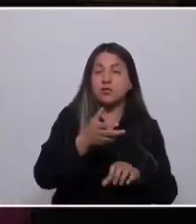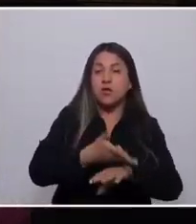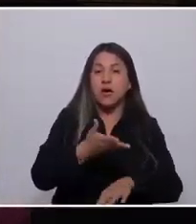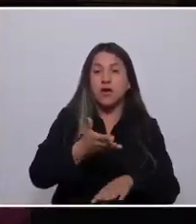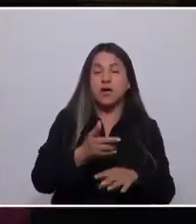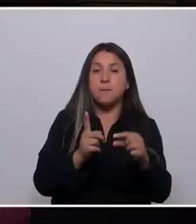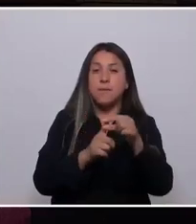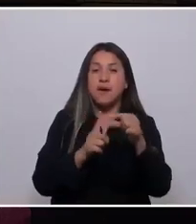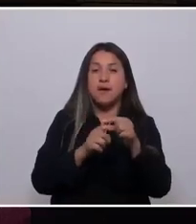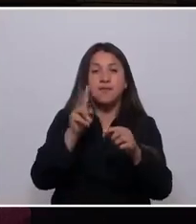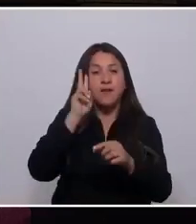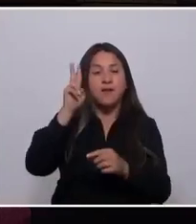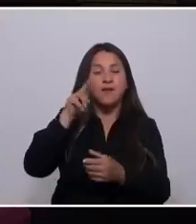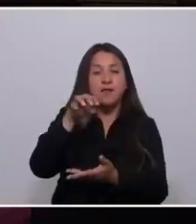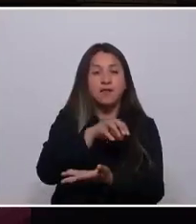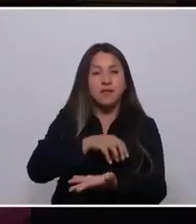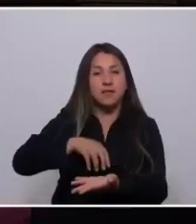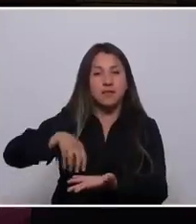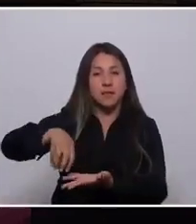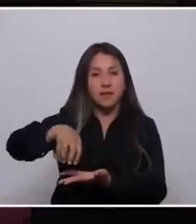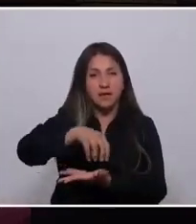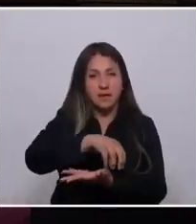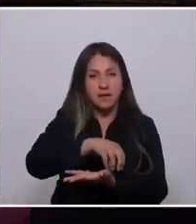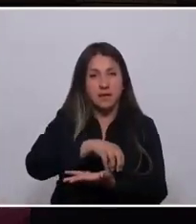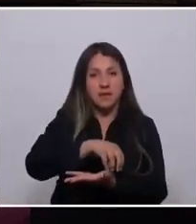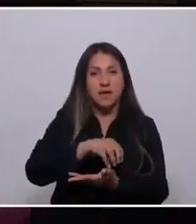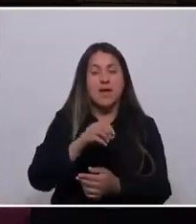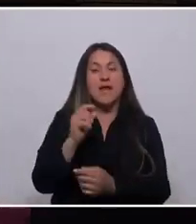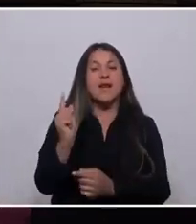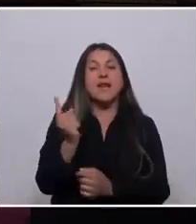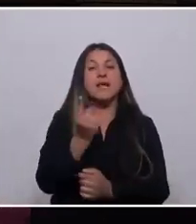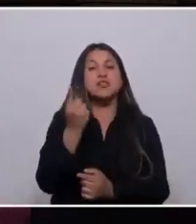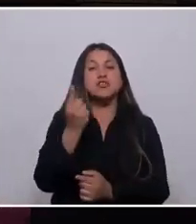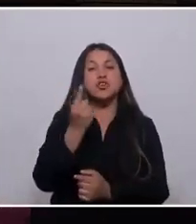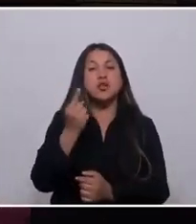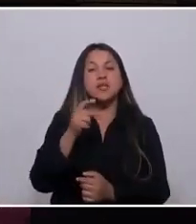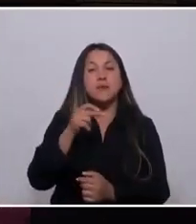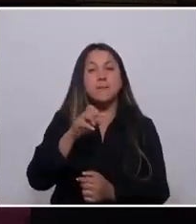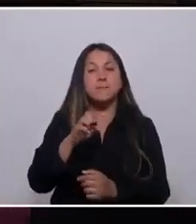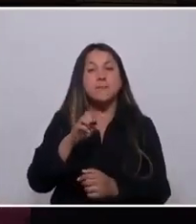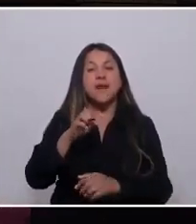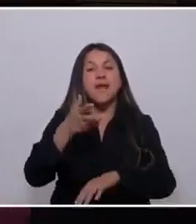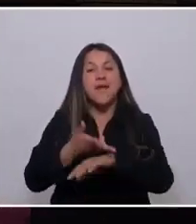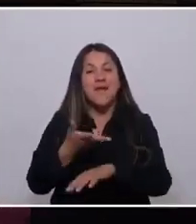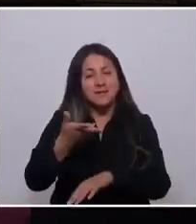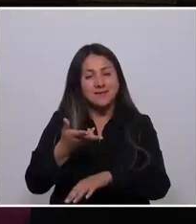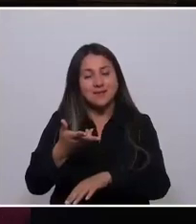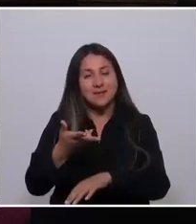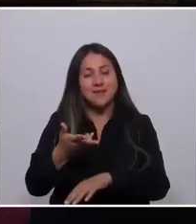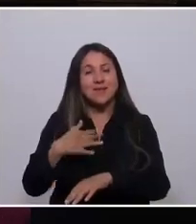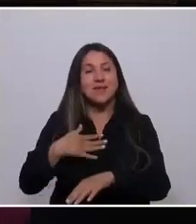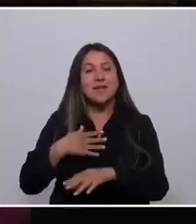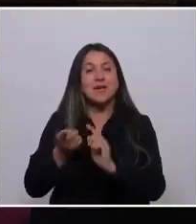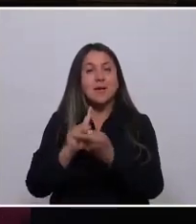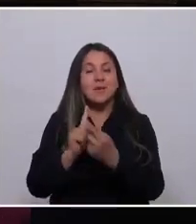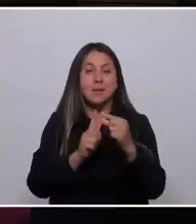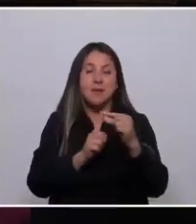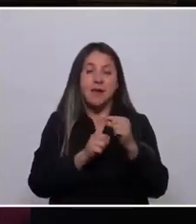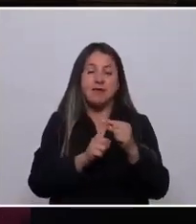indígenas, que por no encontrarse ese texto en el artículo 1, la Secretaría la estimó